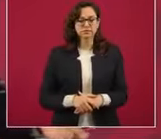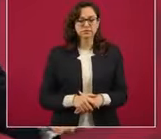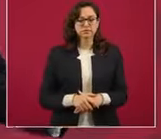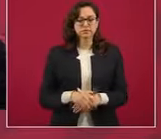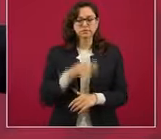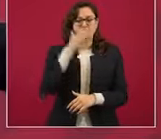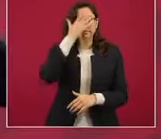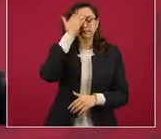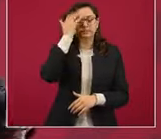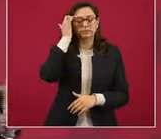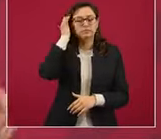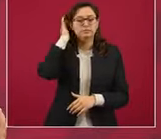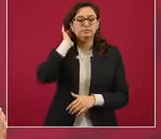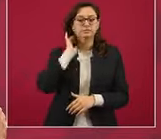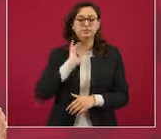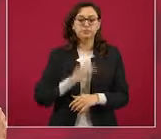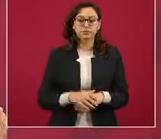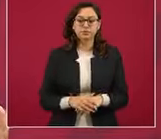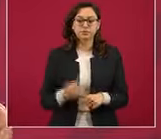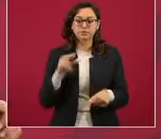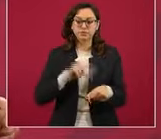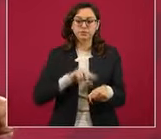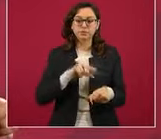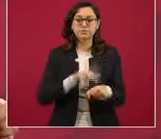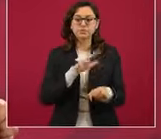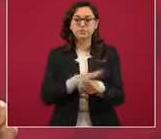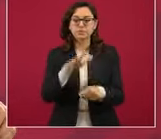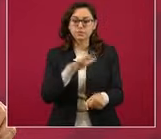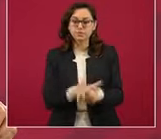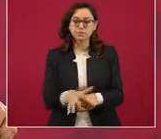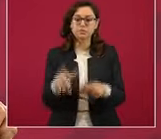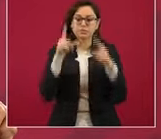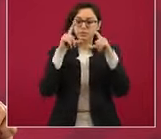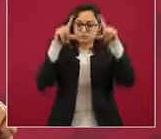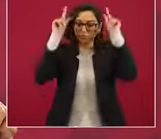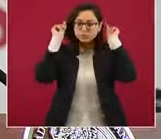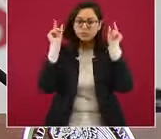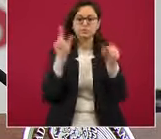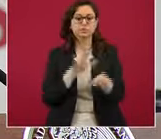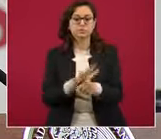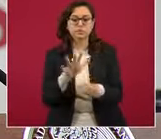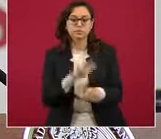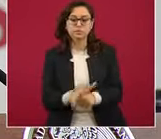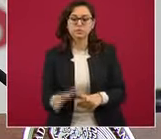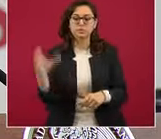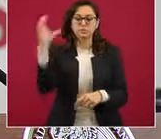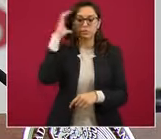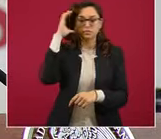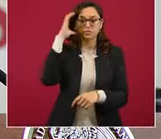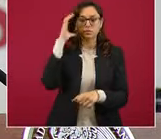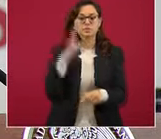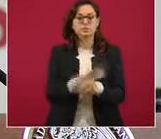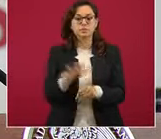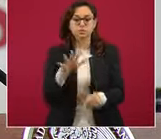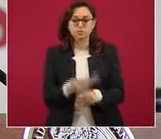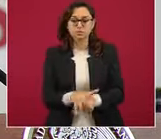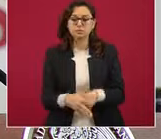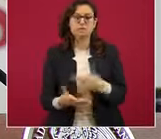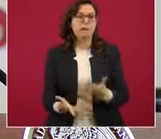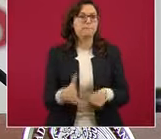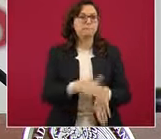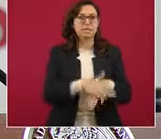que no falten los médicos, que no falten las enfermeras, que no falten las camas, ampliar